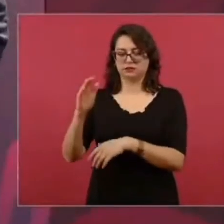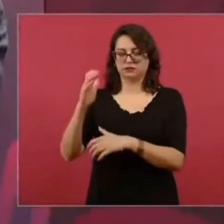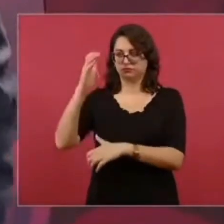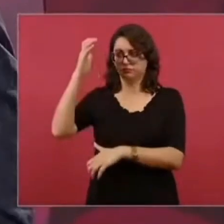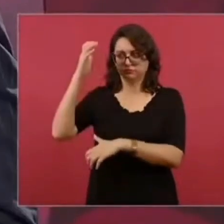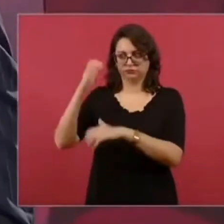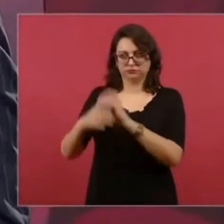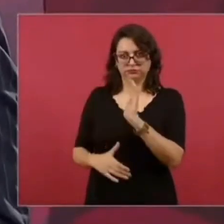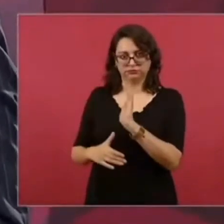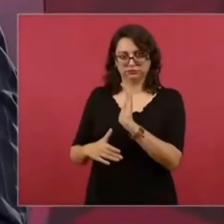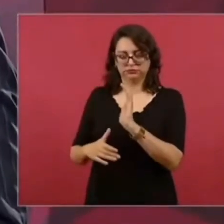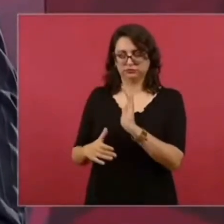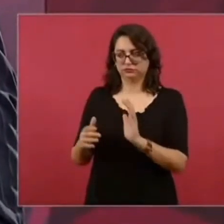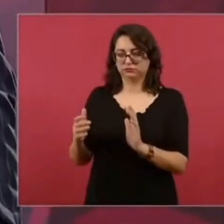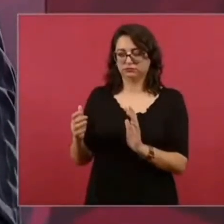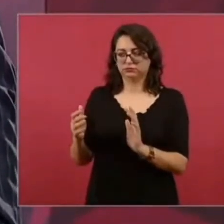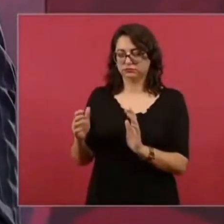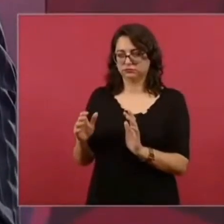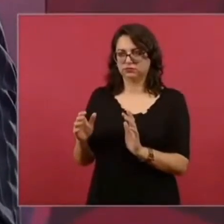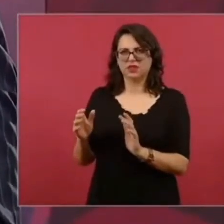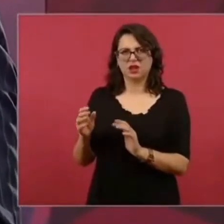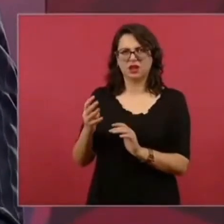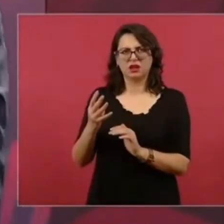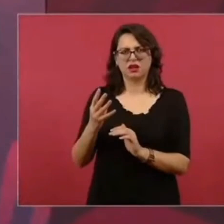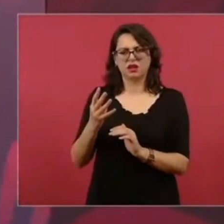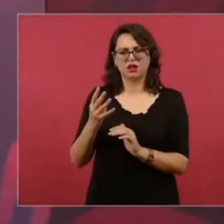no, a 3, pero